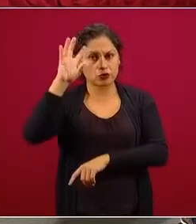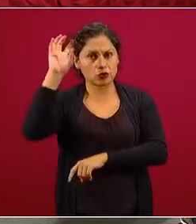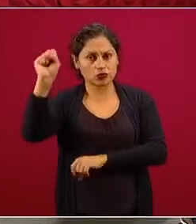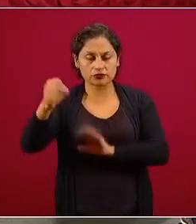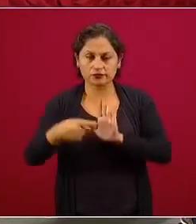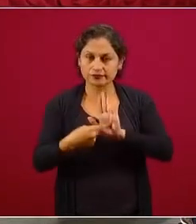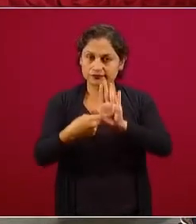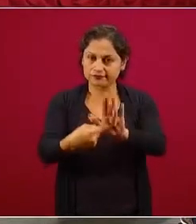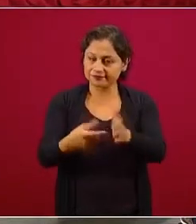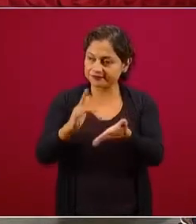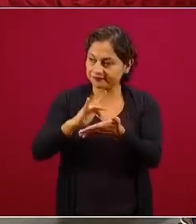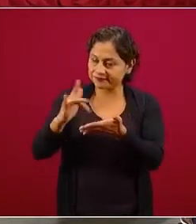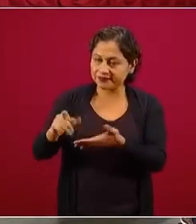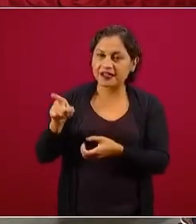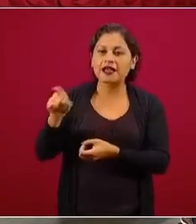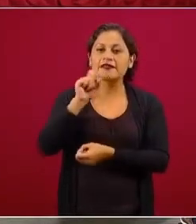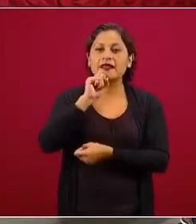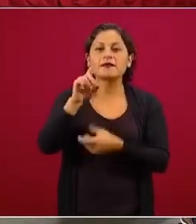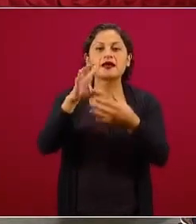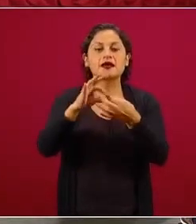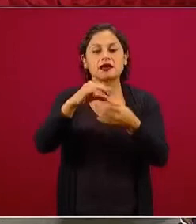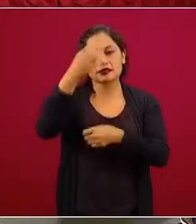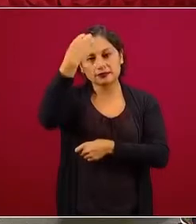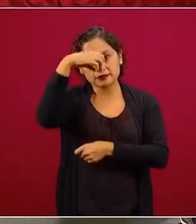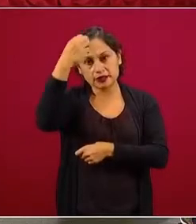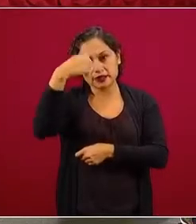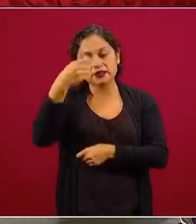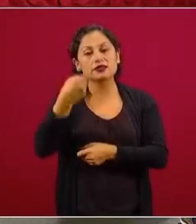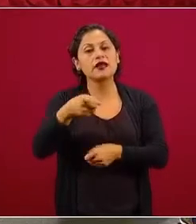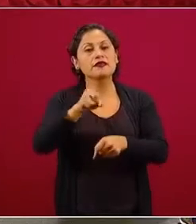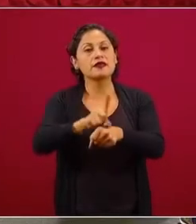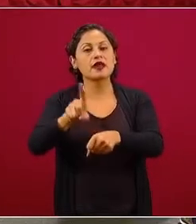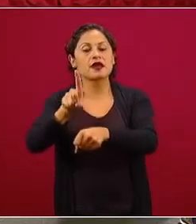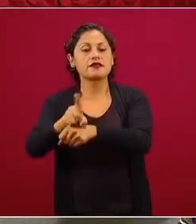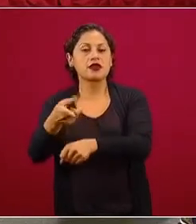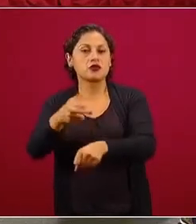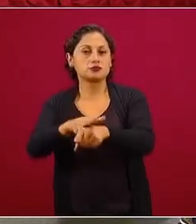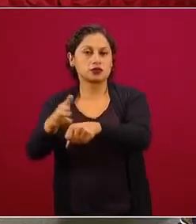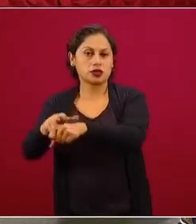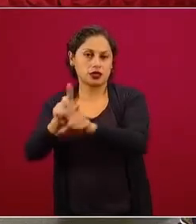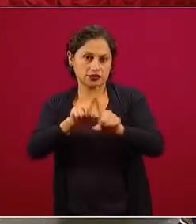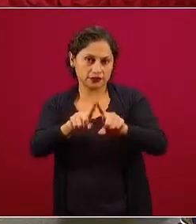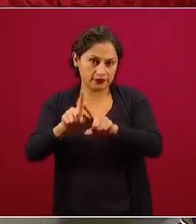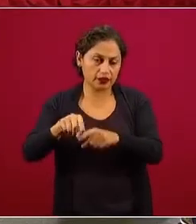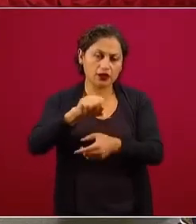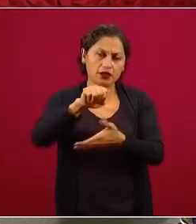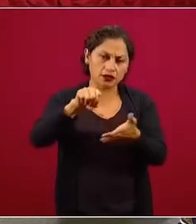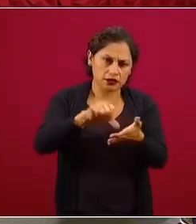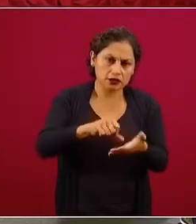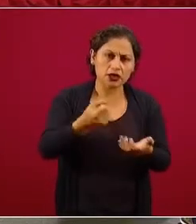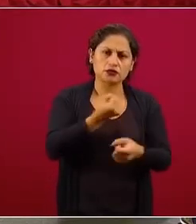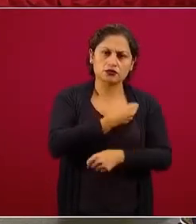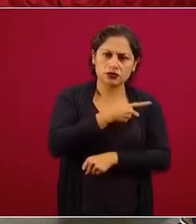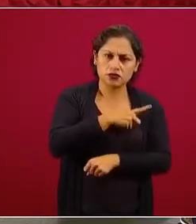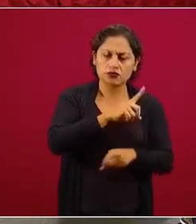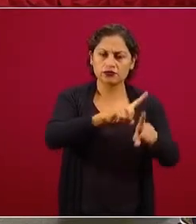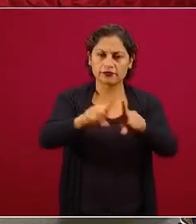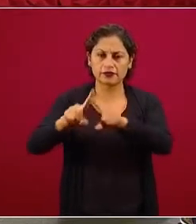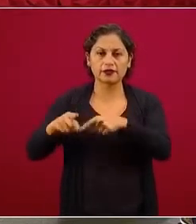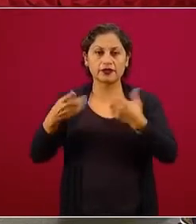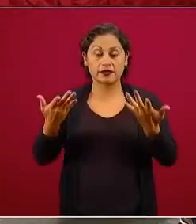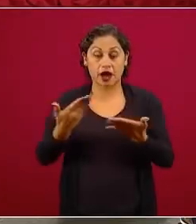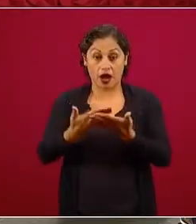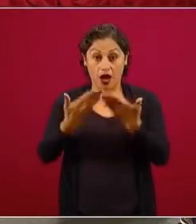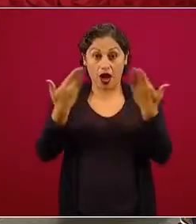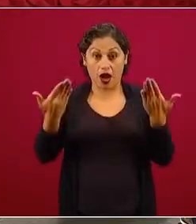el día a día realizan en las unidades, en los diferentes niveles de atención y que sobre todo toma mucha relevancia ahora durante